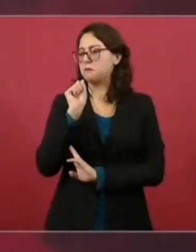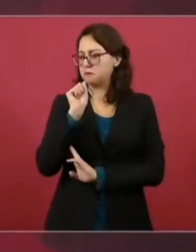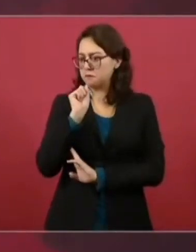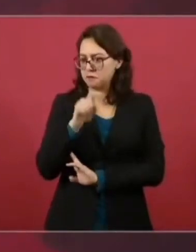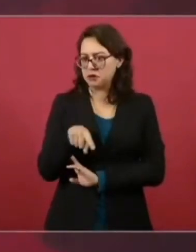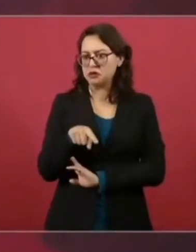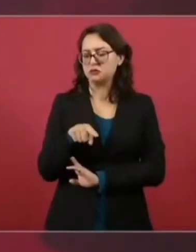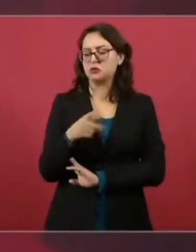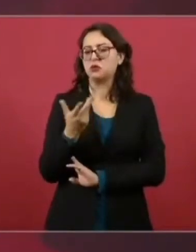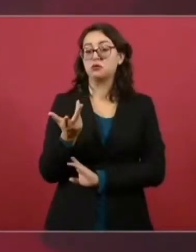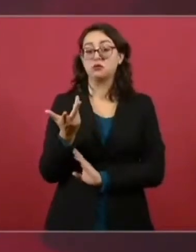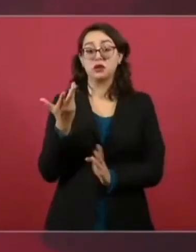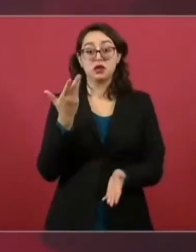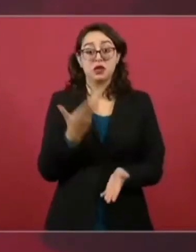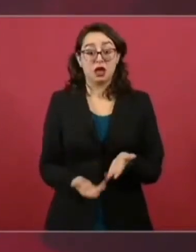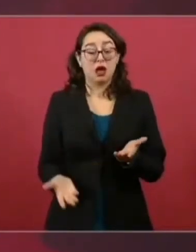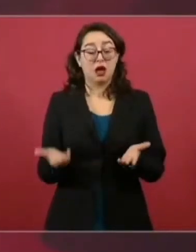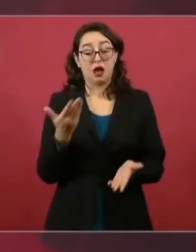con nosotros